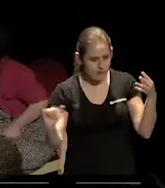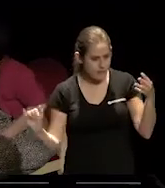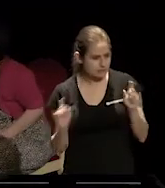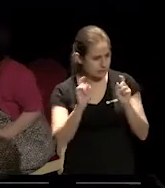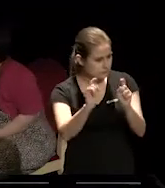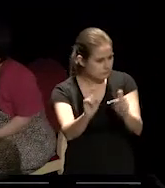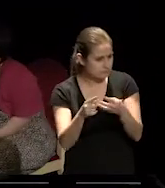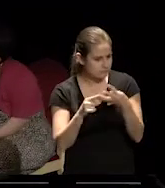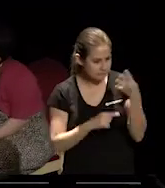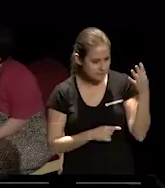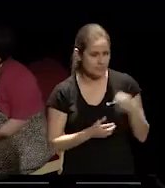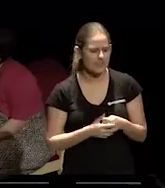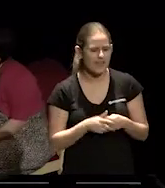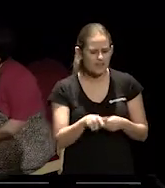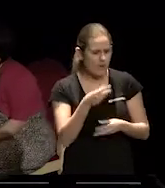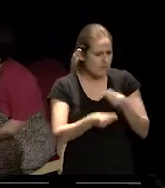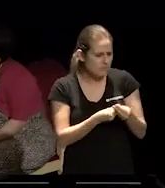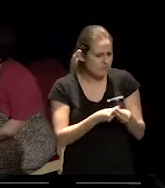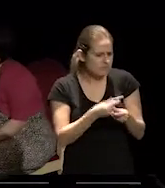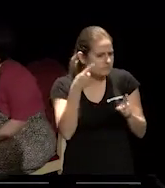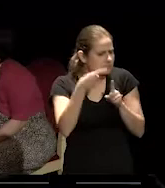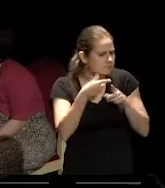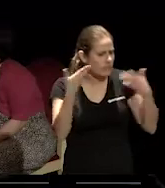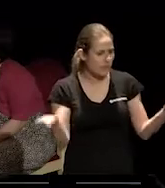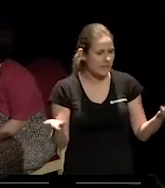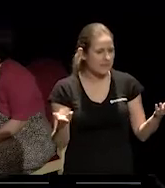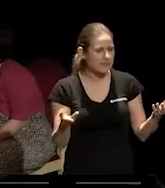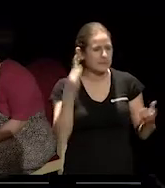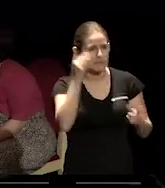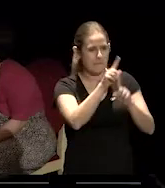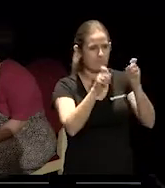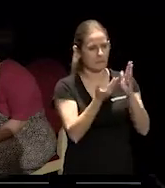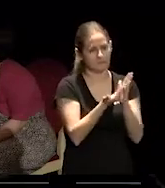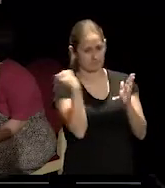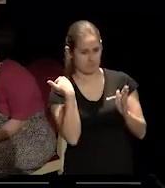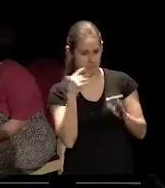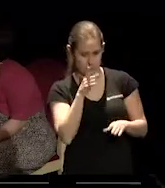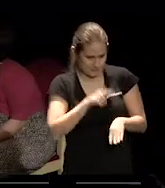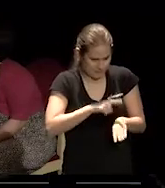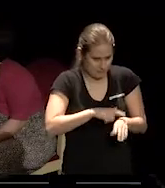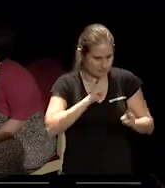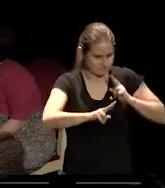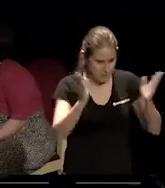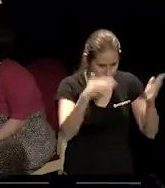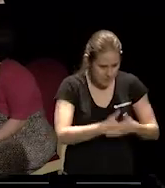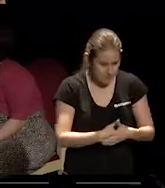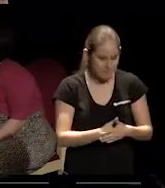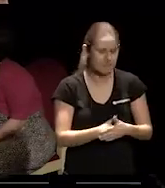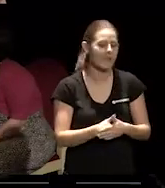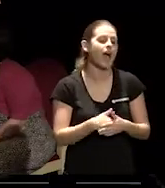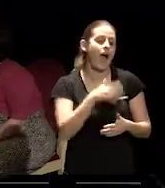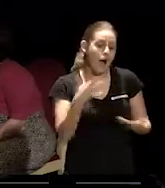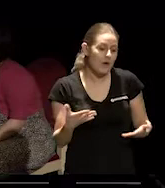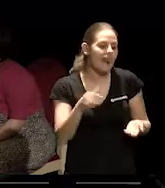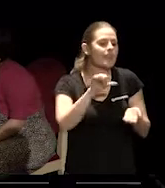qué hacemos todo esto? Tenía que haber quitado esta pregunta. Porque ya no tengo tiempo. El caso es que el Centro Ocupacional ahora vive un proceso de